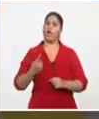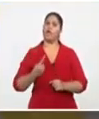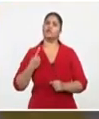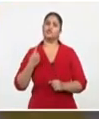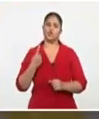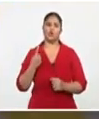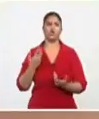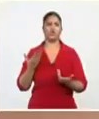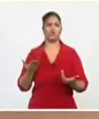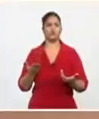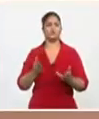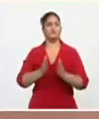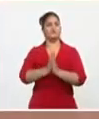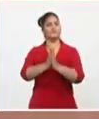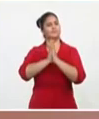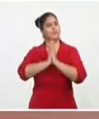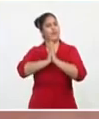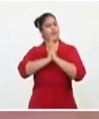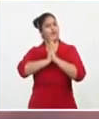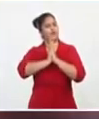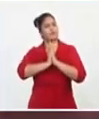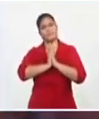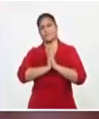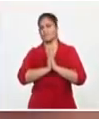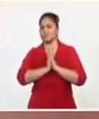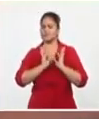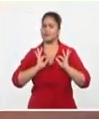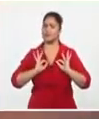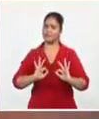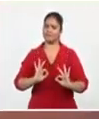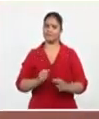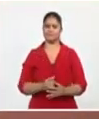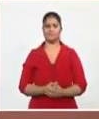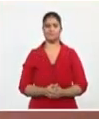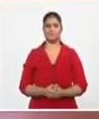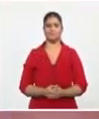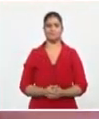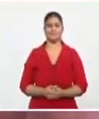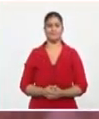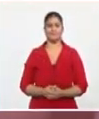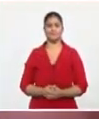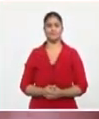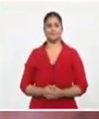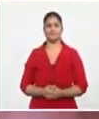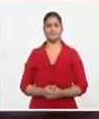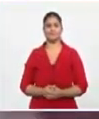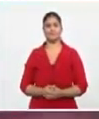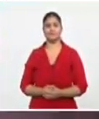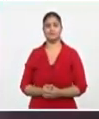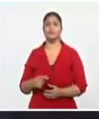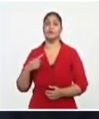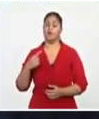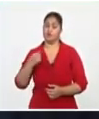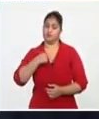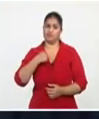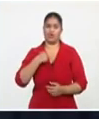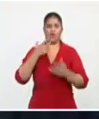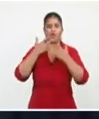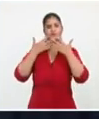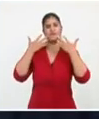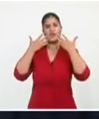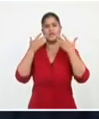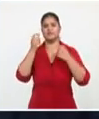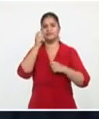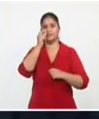presente acompañando. Amar es comunicar. Soy el padre Rogelio